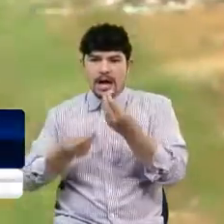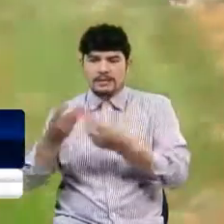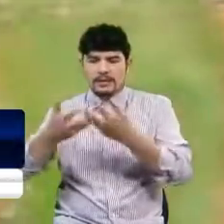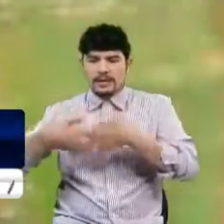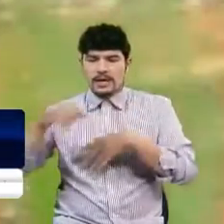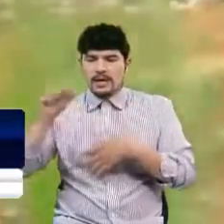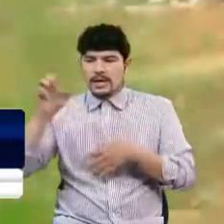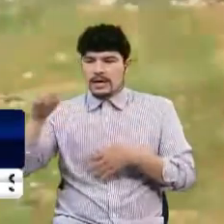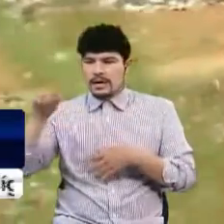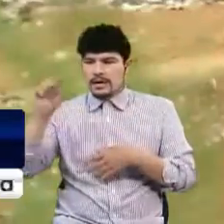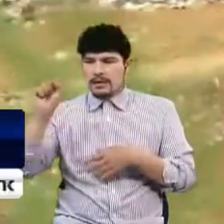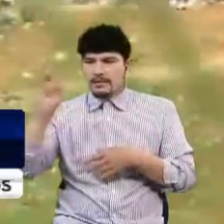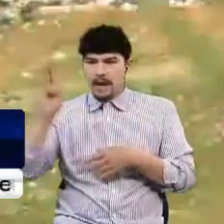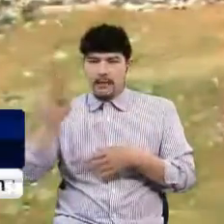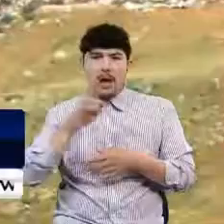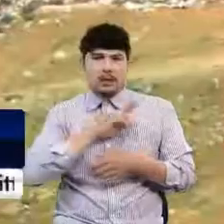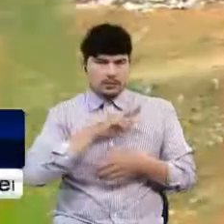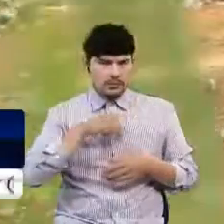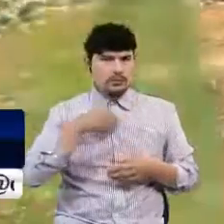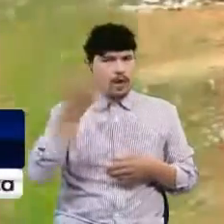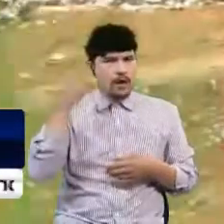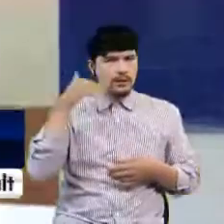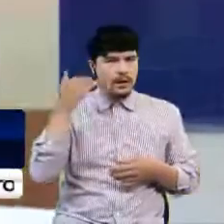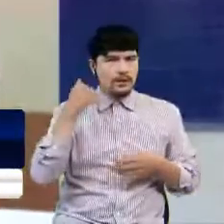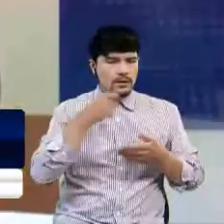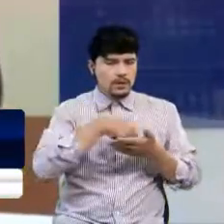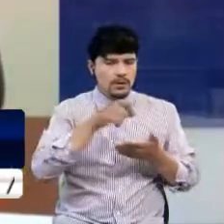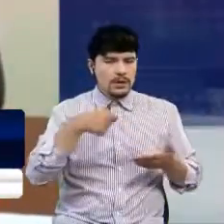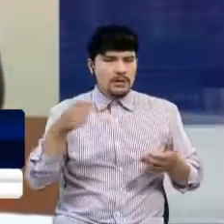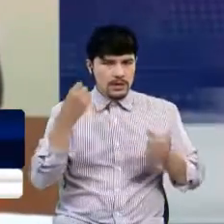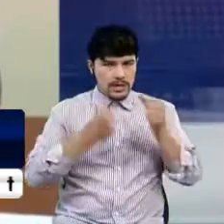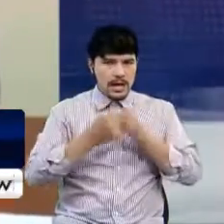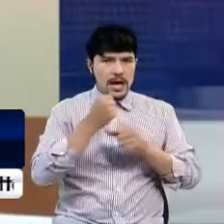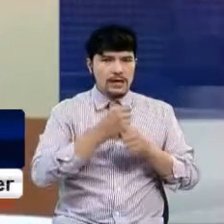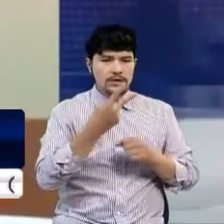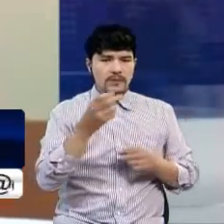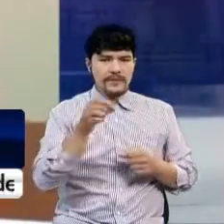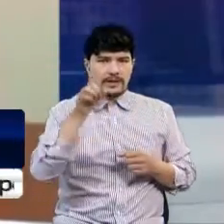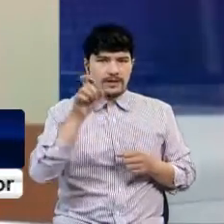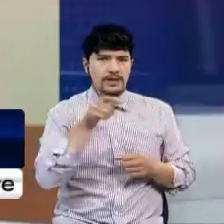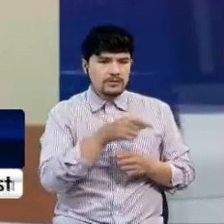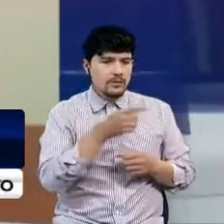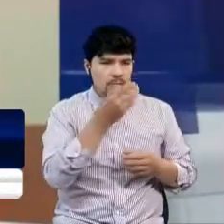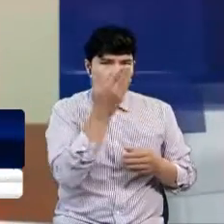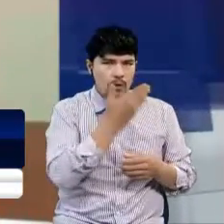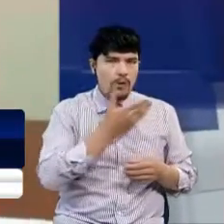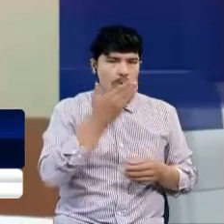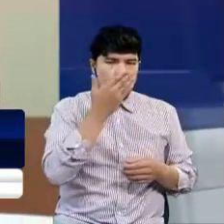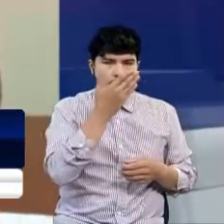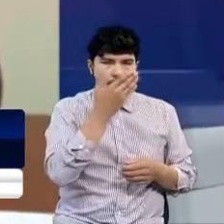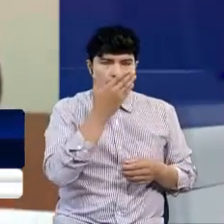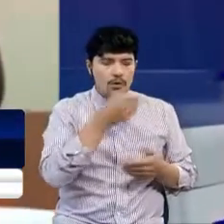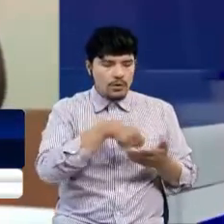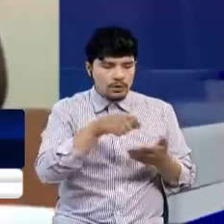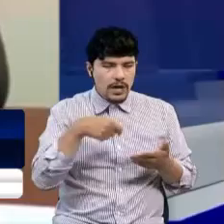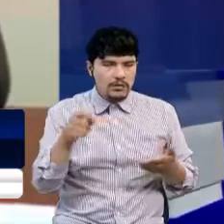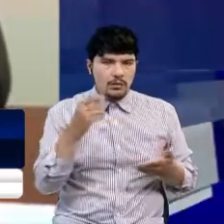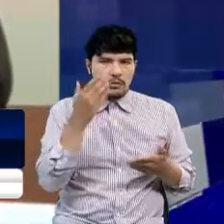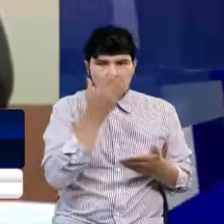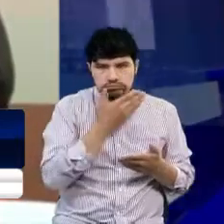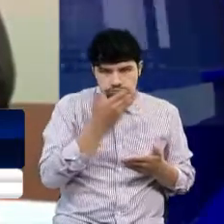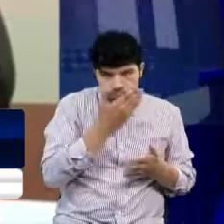Es cierto que hicimos un contrato de corretaje en el año 2016, pero ese contrato de corretaje se venció en diciembre